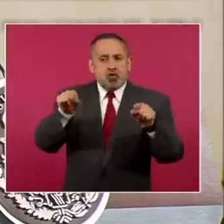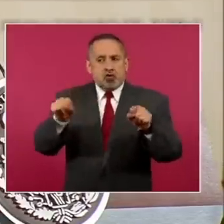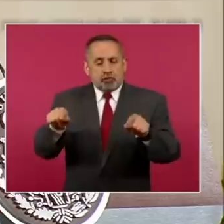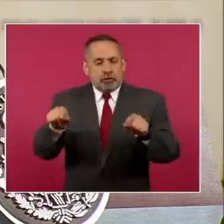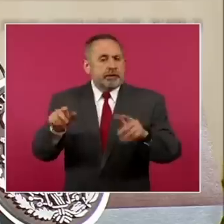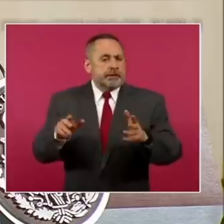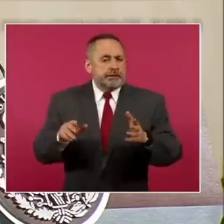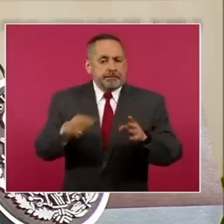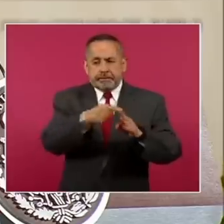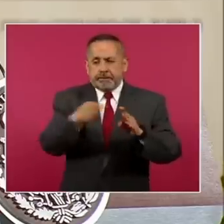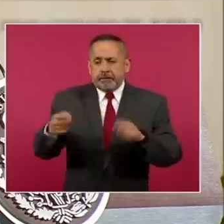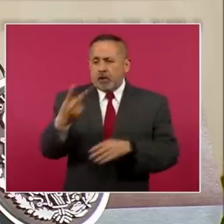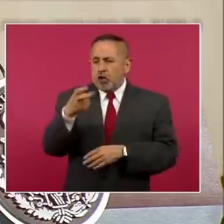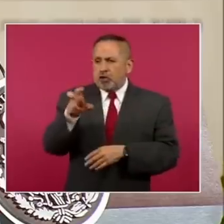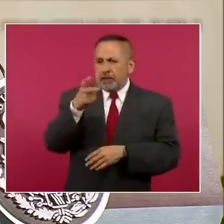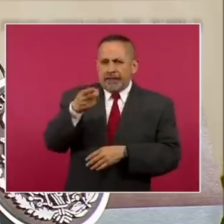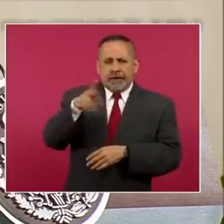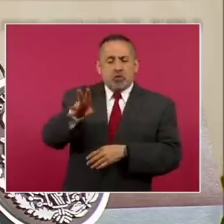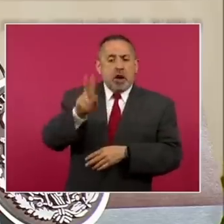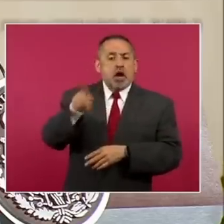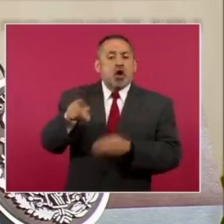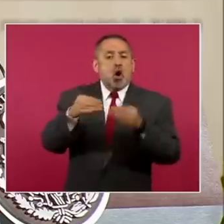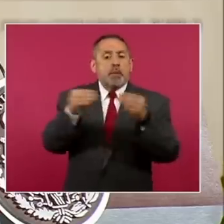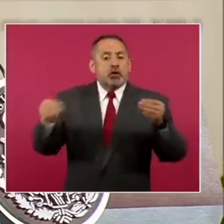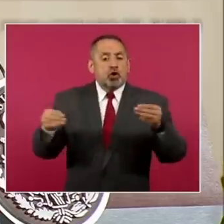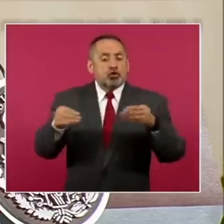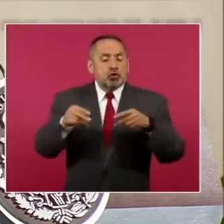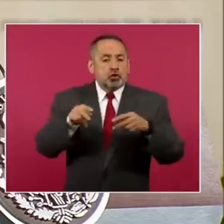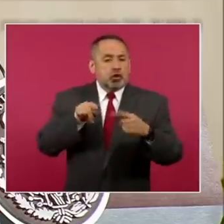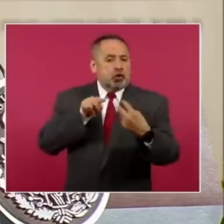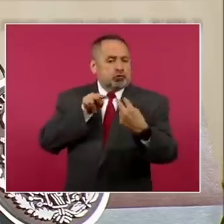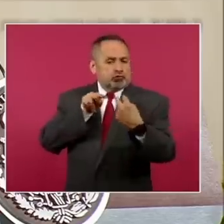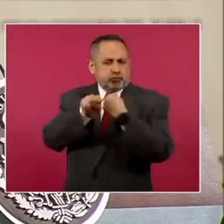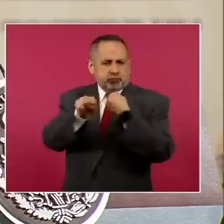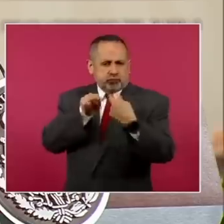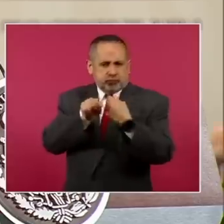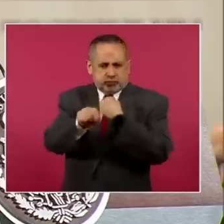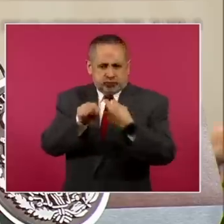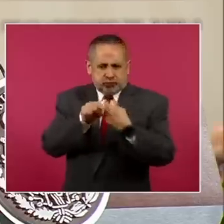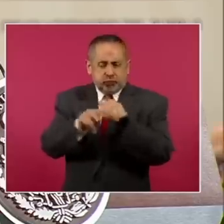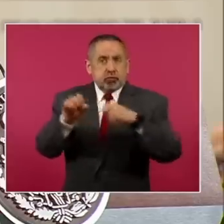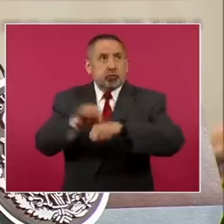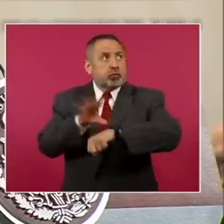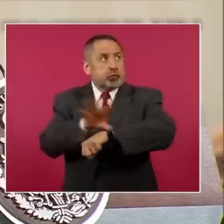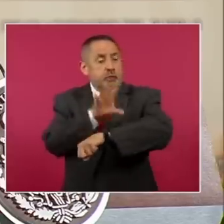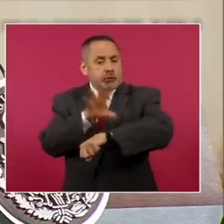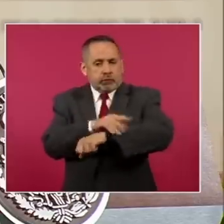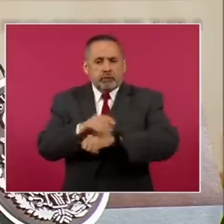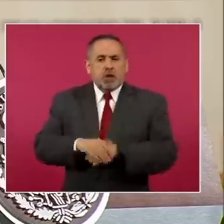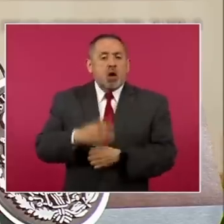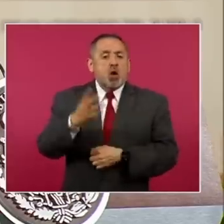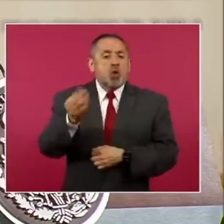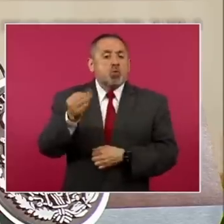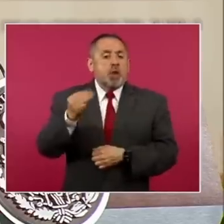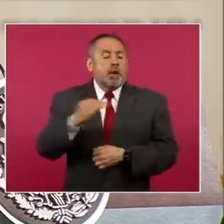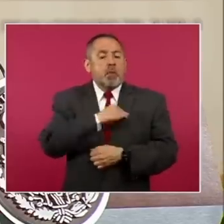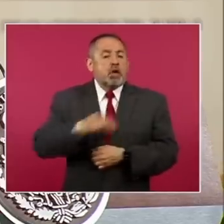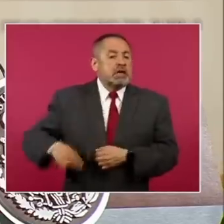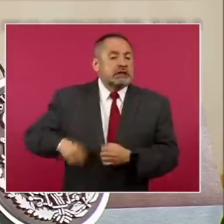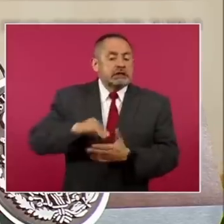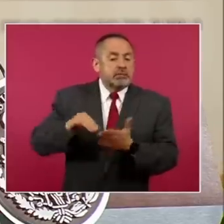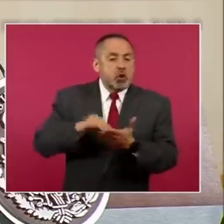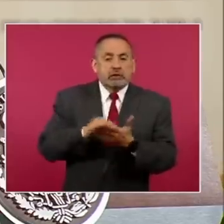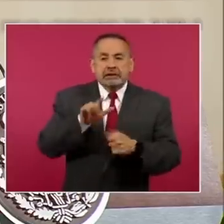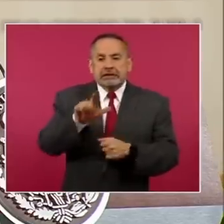doscientos treinta y nueve kilómetros de vía doble y electrificada cruza por nueve municipios diecisiete